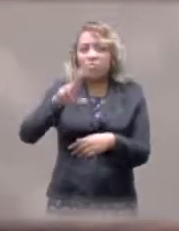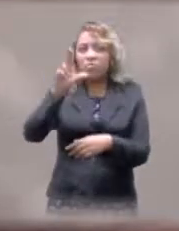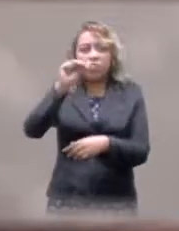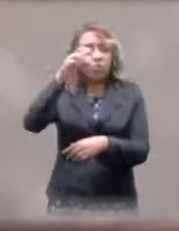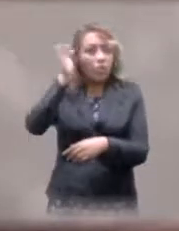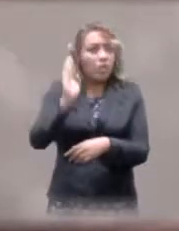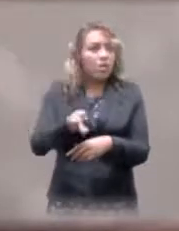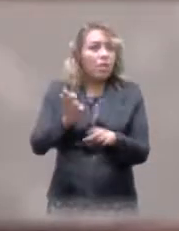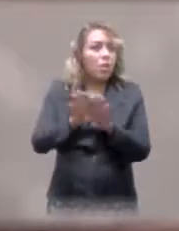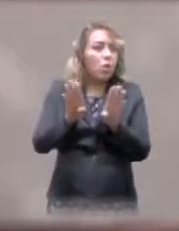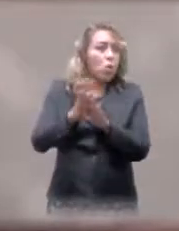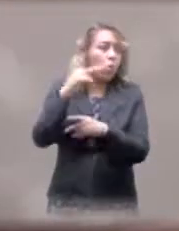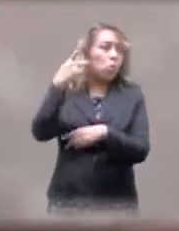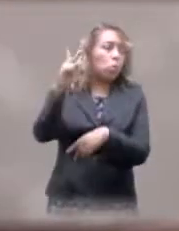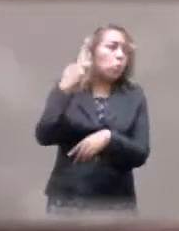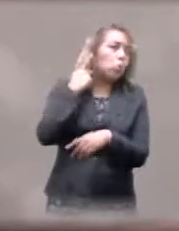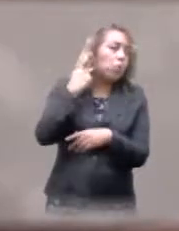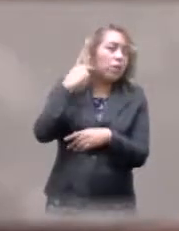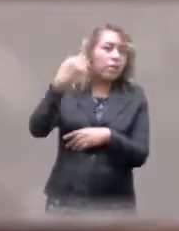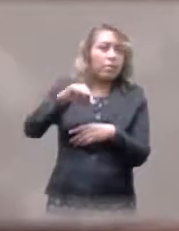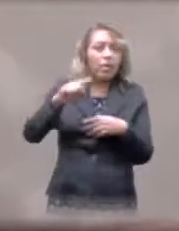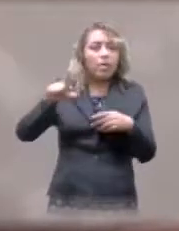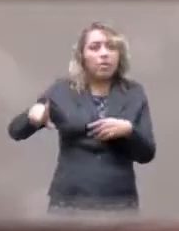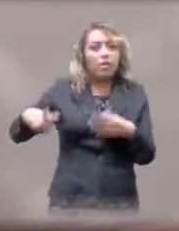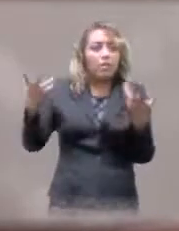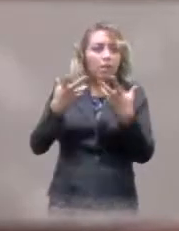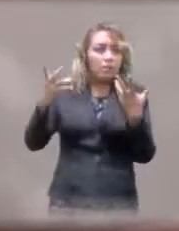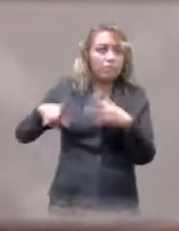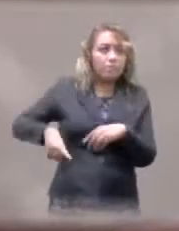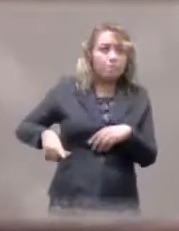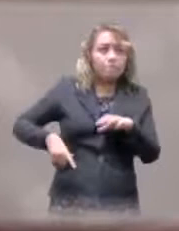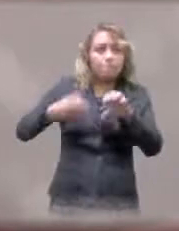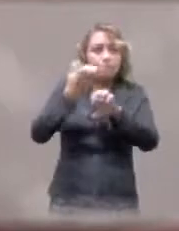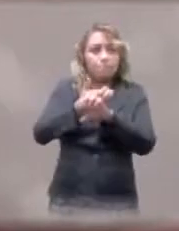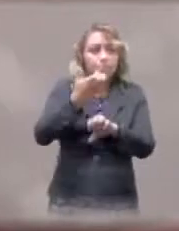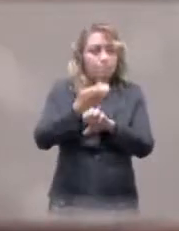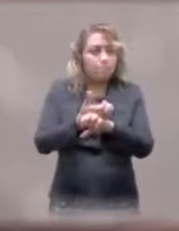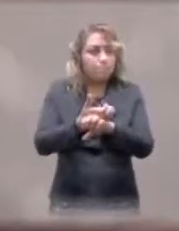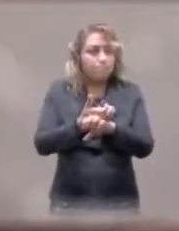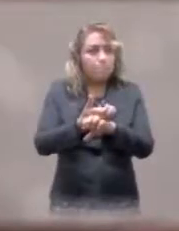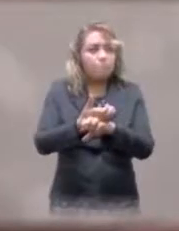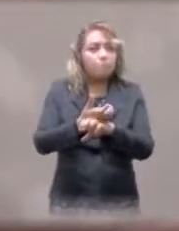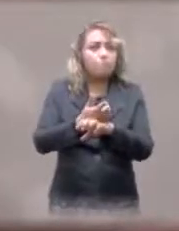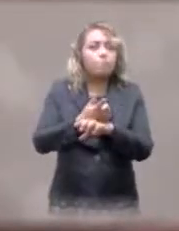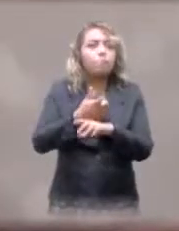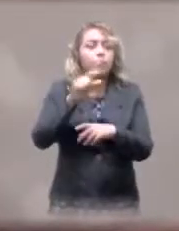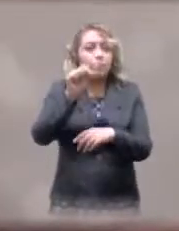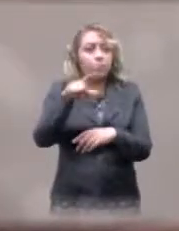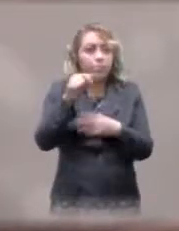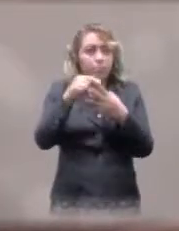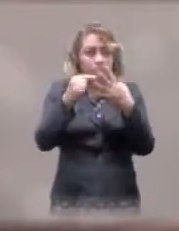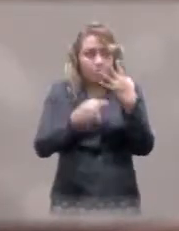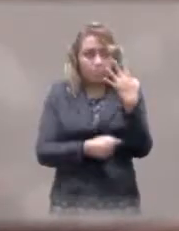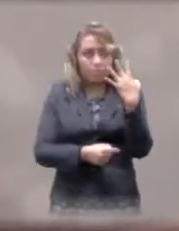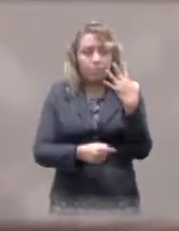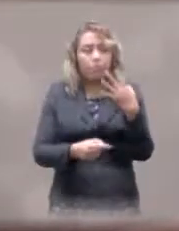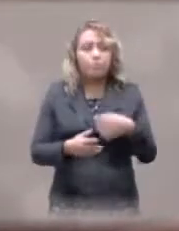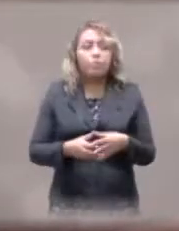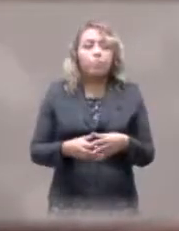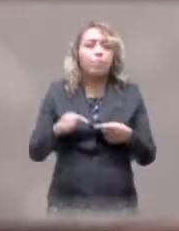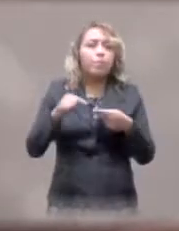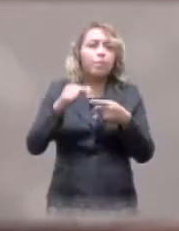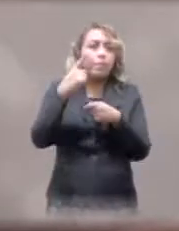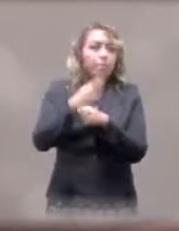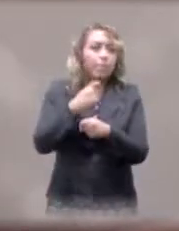políticas migratorias implementadas por el gobierno de Estados Unidos de América, al tenor de los siguientes puntos.